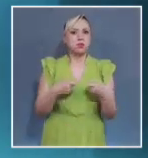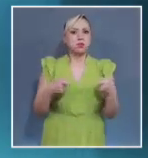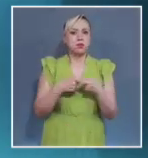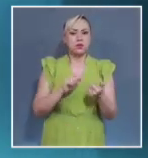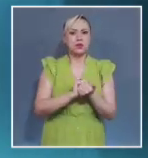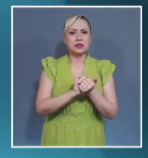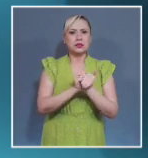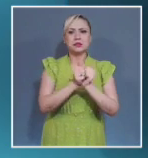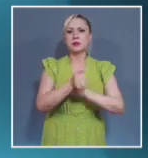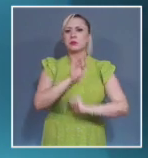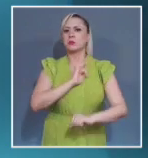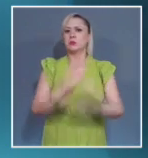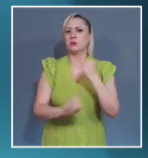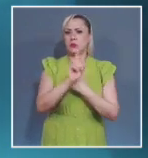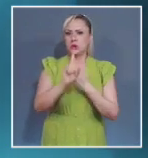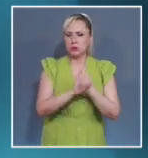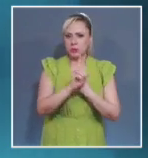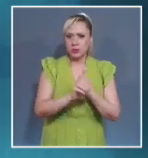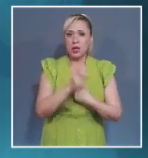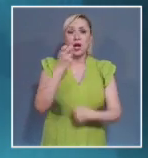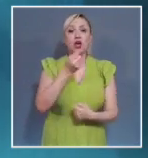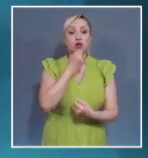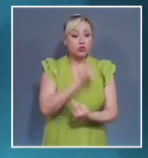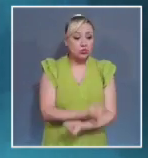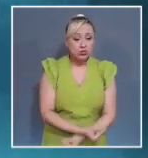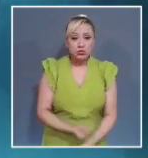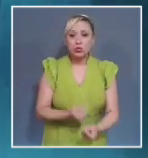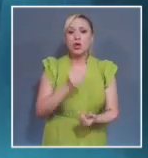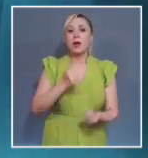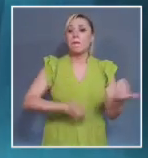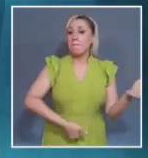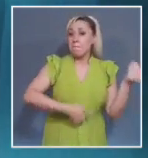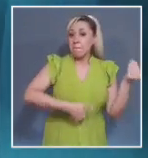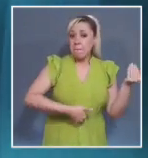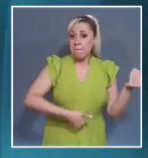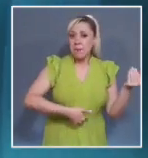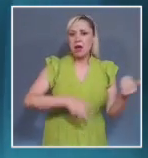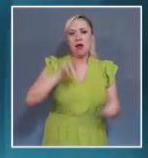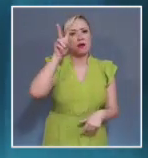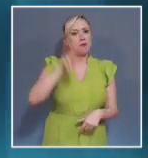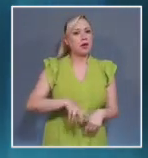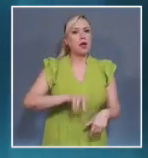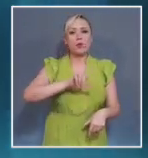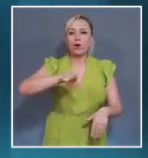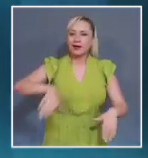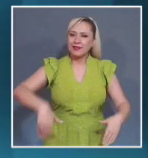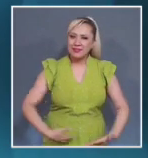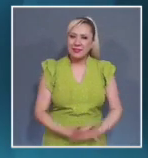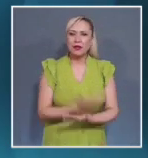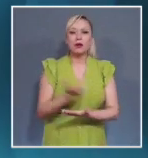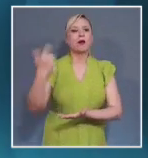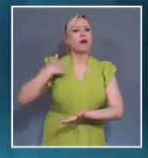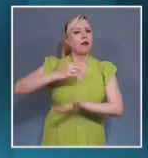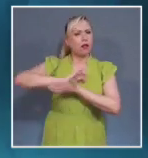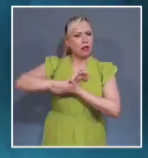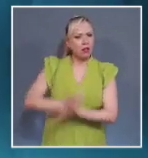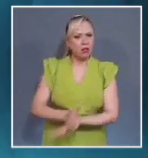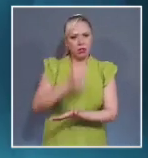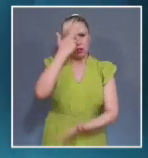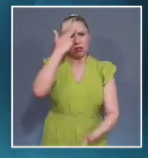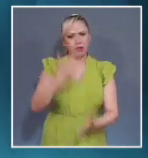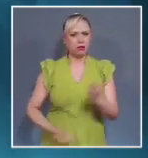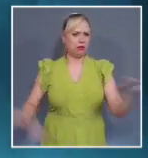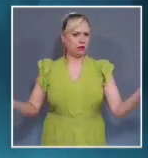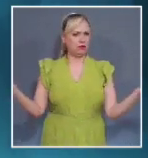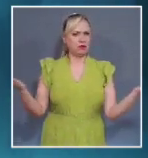pero nuestras infancias están naciendo en entornos de violencia y de discriminación. Lo más complicado, dijo,